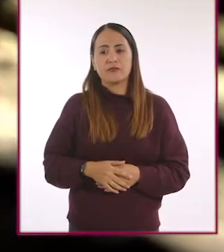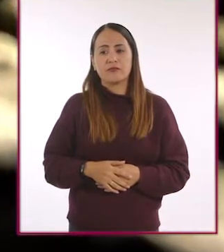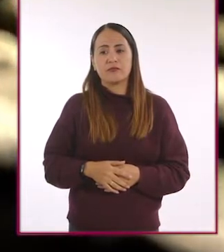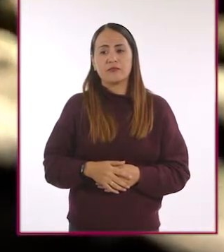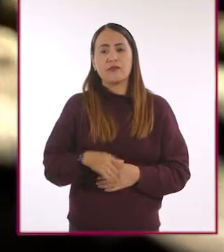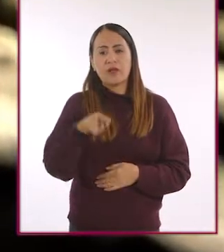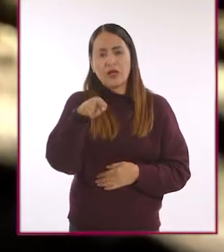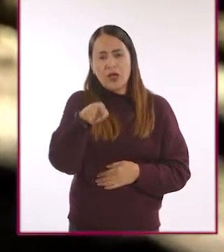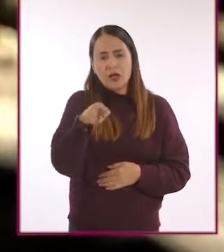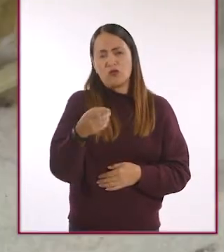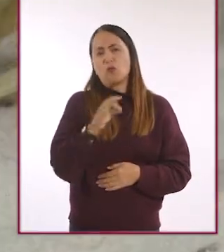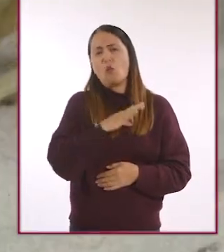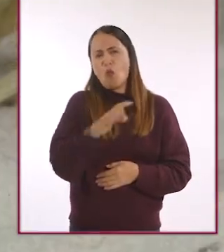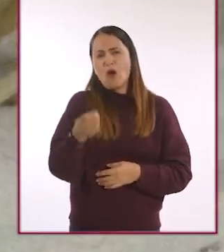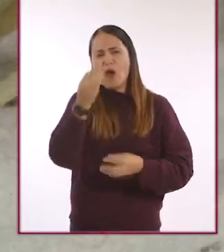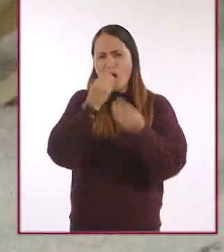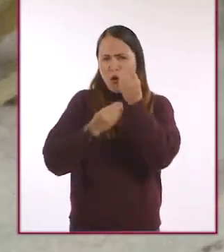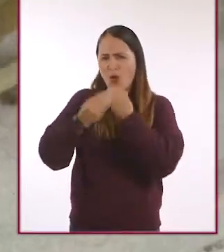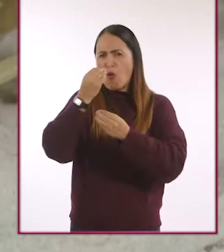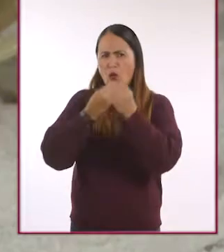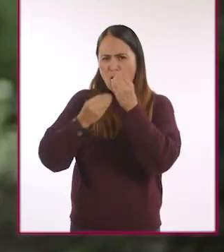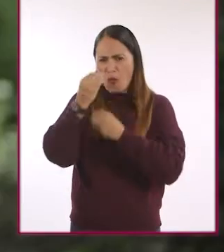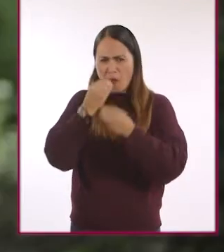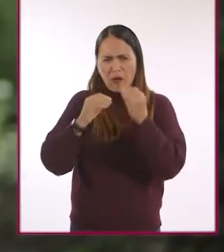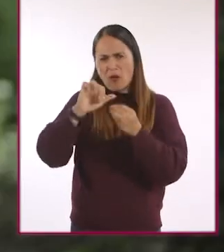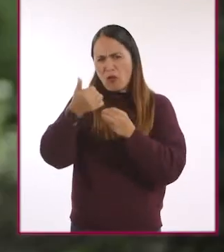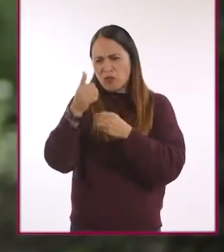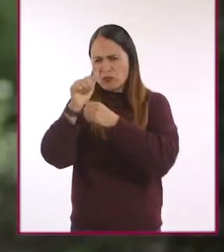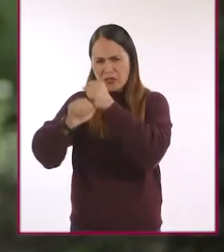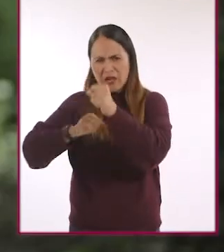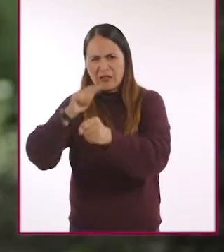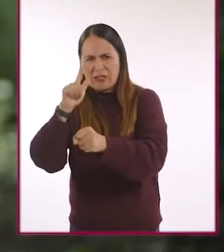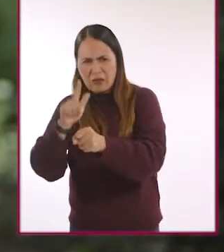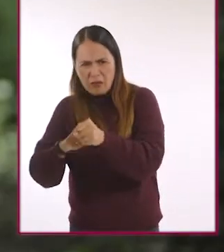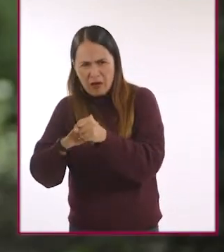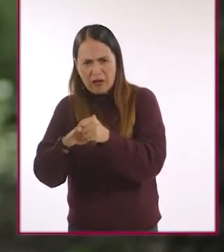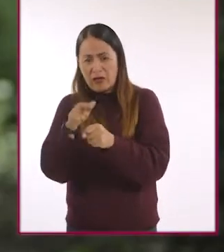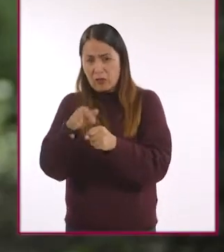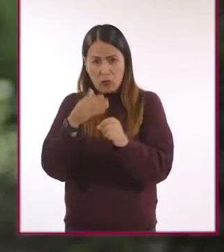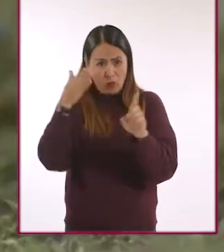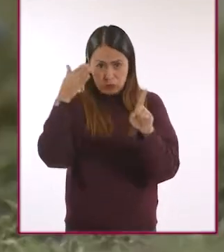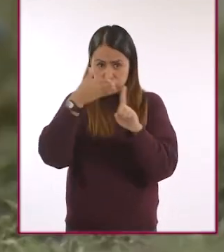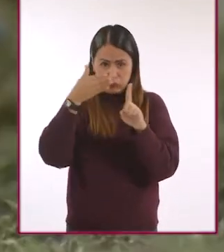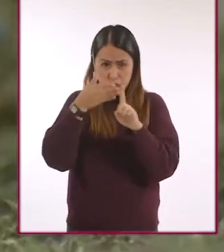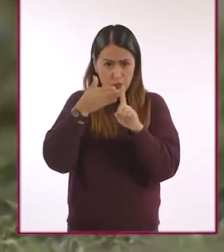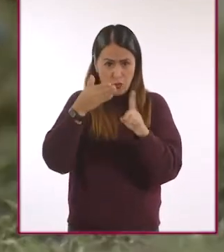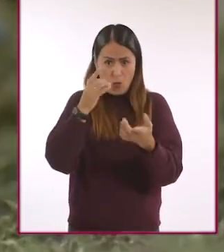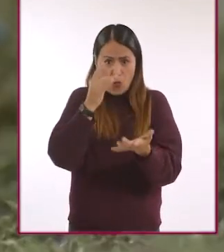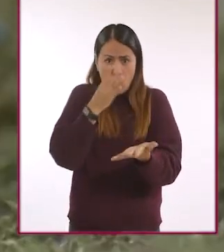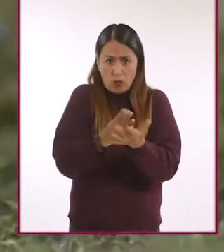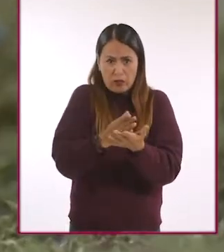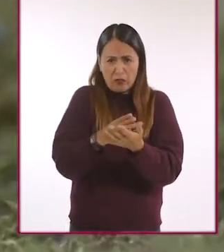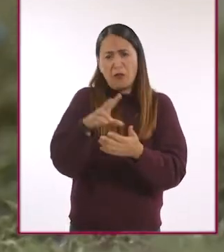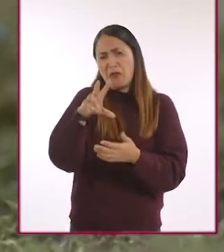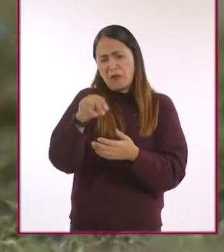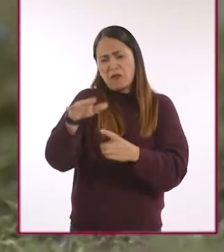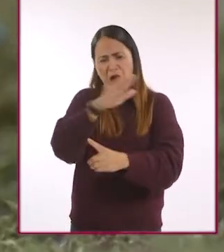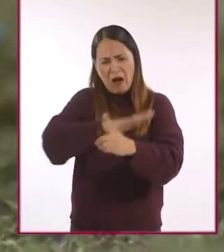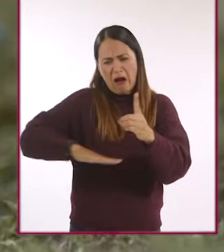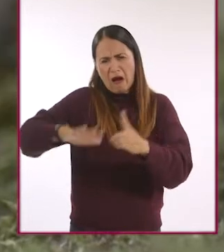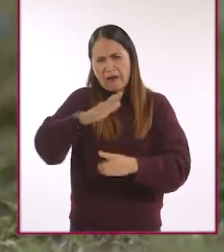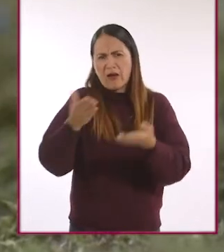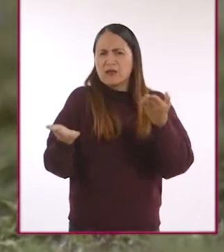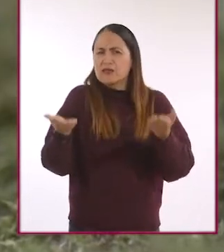Ellos se van a alimentar de todo tipo de artrópodos, no solamente de un animal en específico, por lo tanto nos ayuda en el